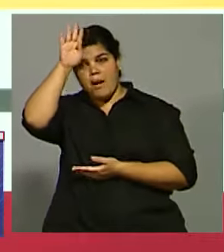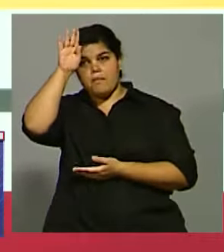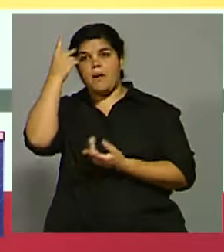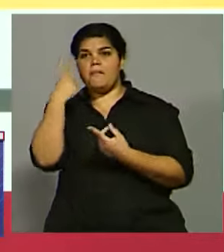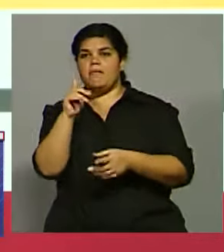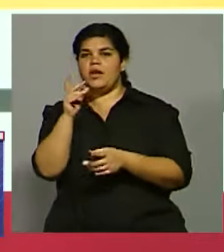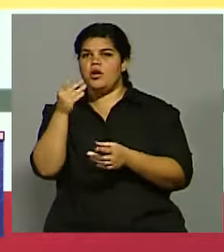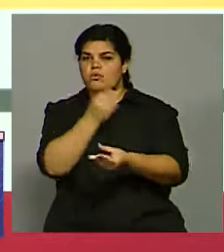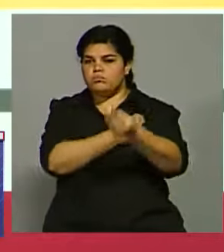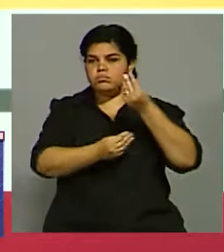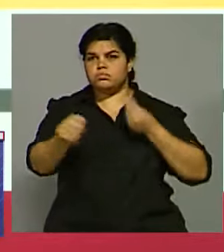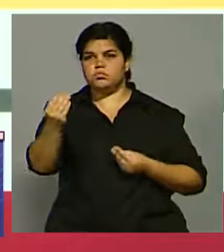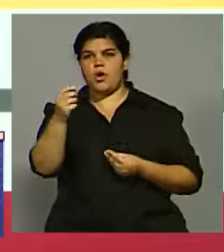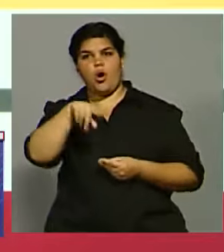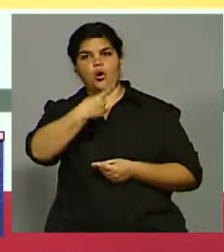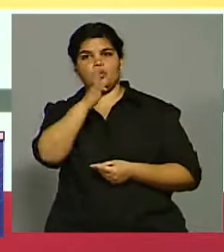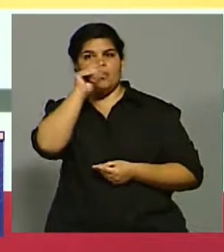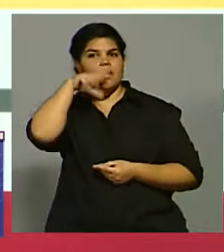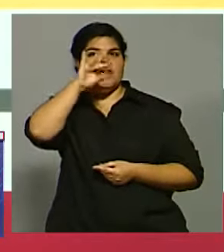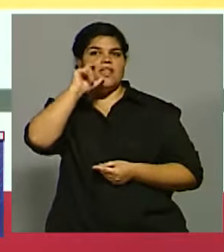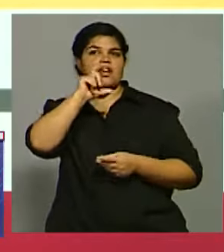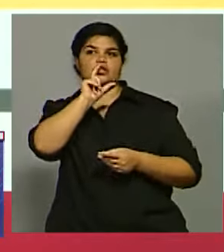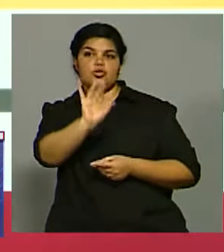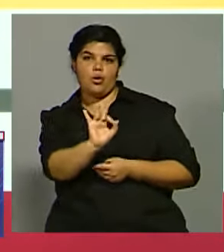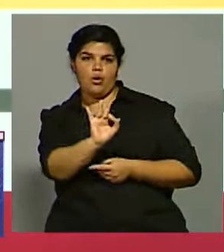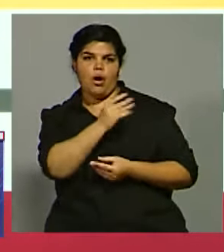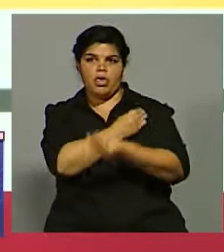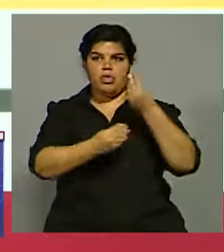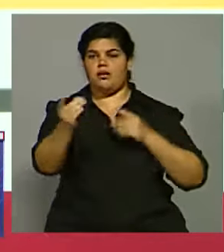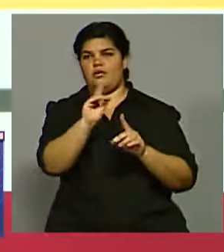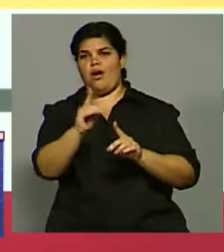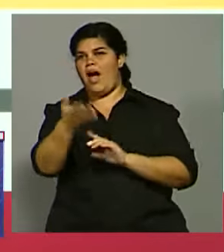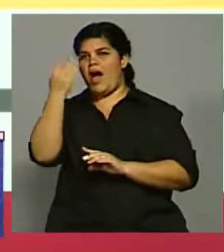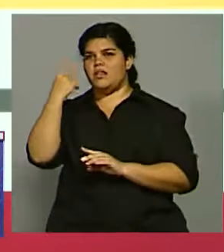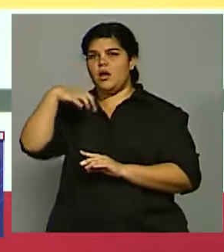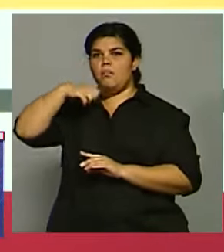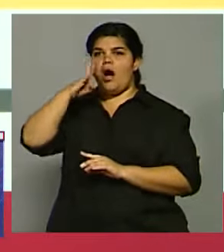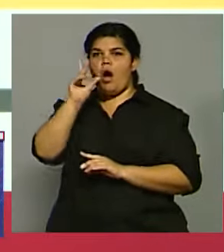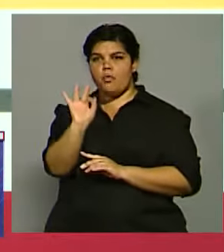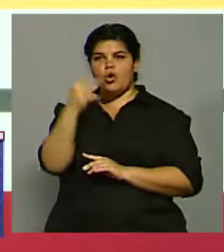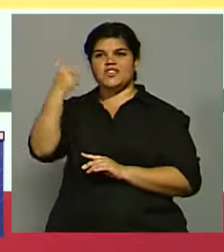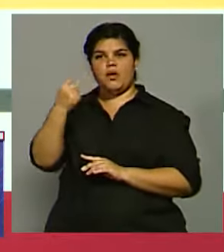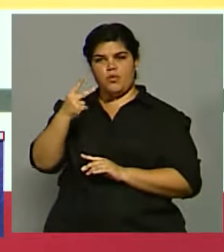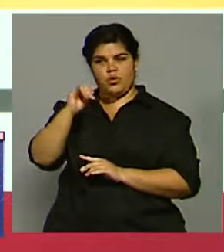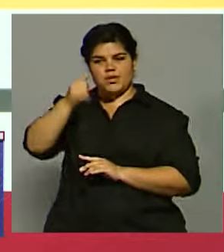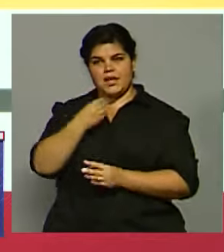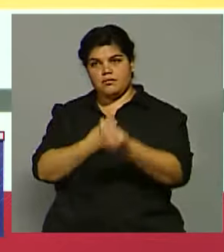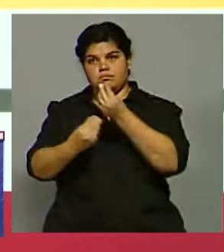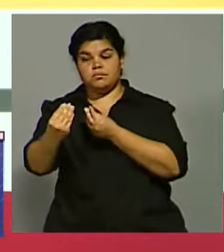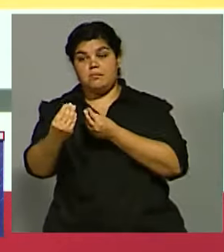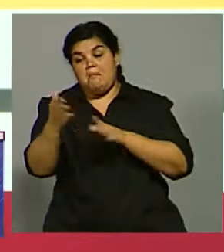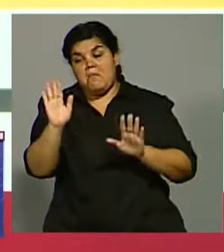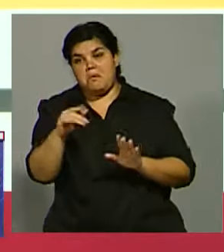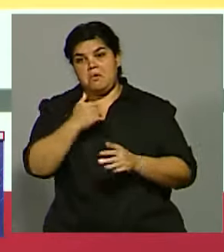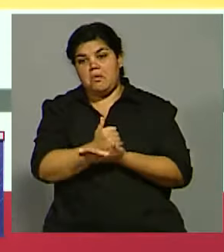a Benedicto XVI, sí había sucedido cuando se hablaba de la sucesión de Juan Pablo II. Lo cierto es que en ese momento todos